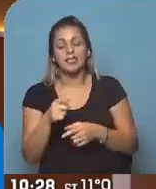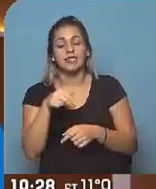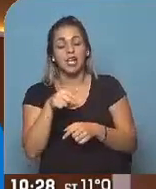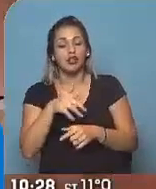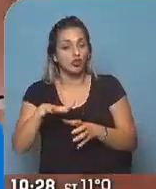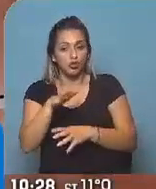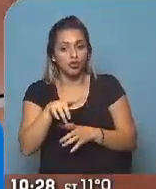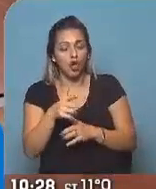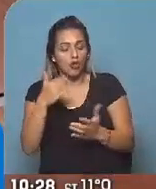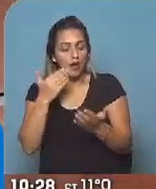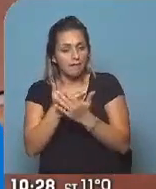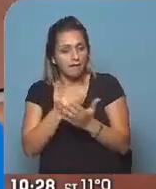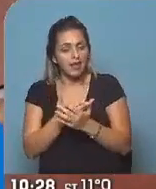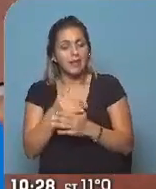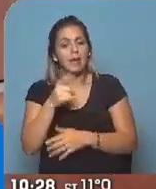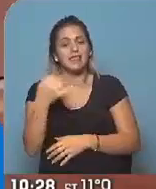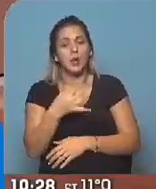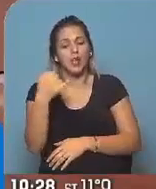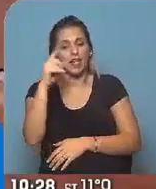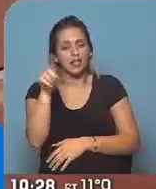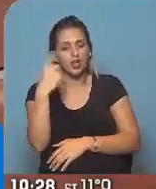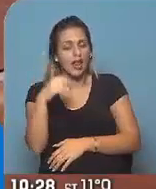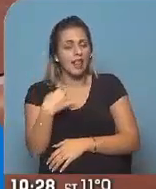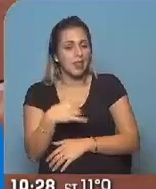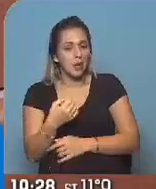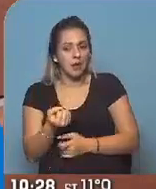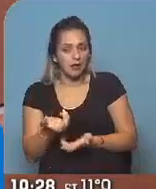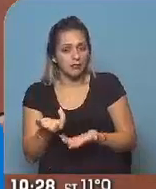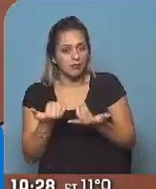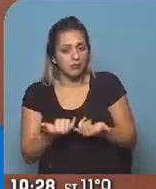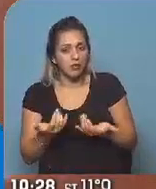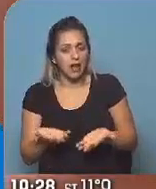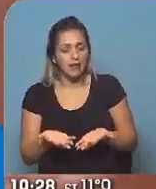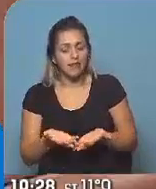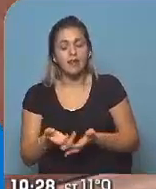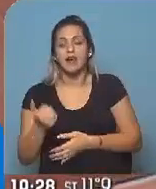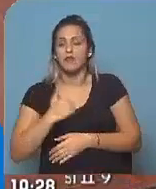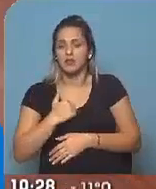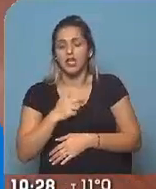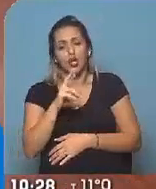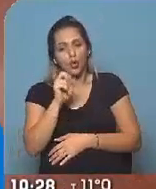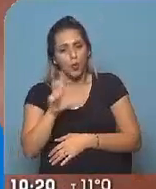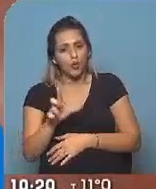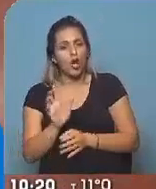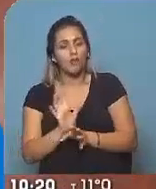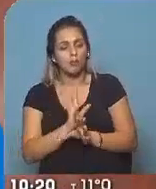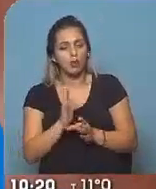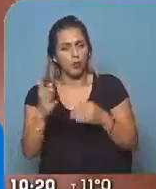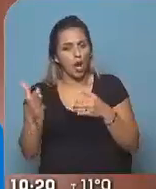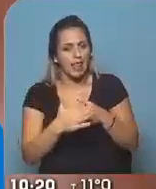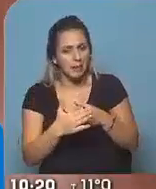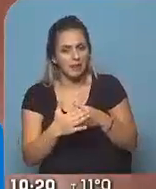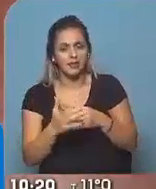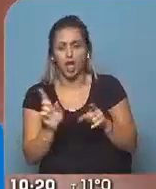frente a lo que es la seguridad nacional deben ser utilizados. Y las Fuerzas Armadas tienen un rol claramente delimitado, donde no pueden hacer